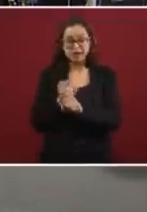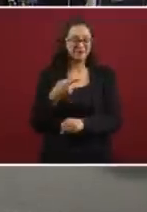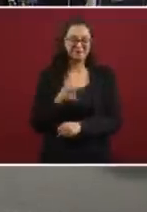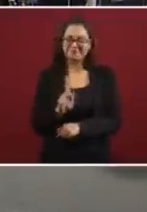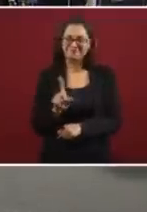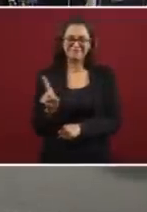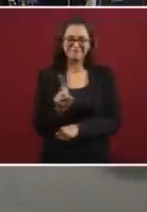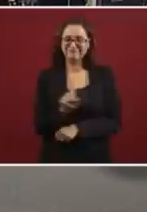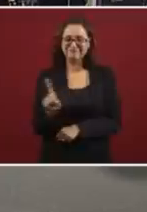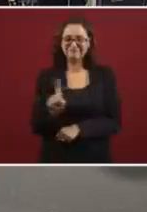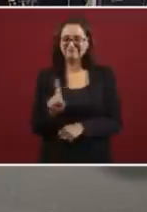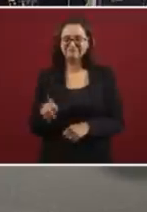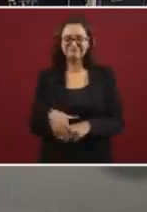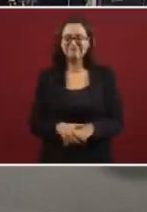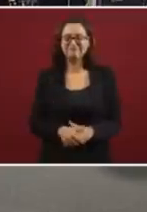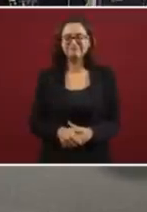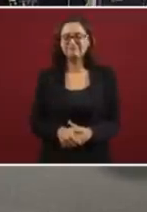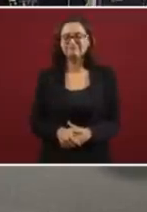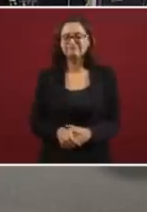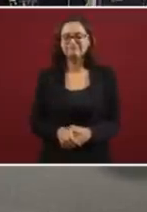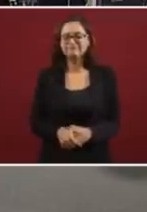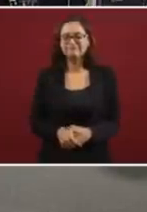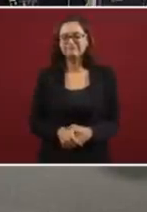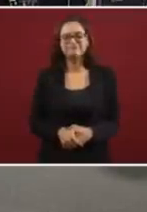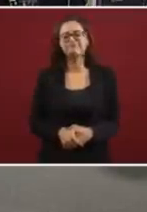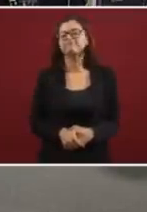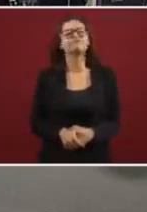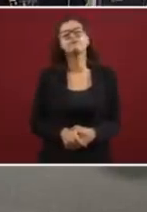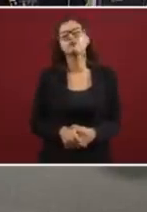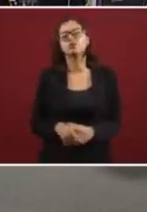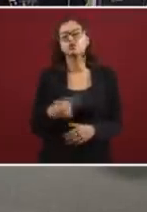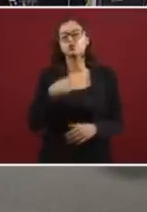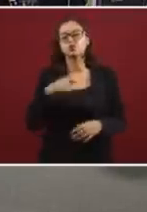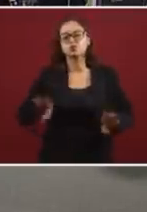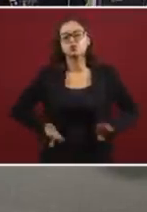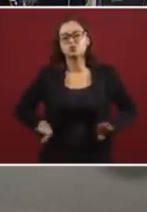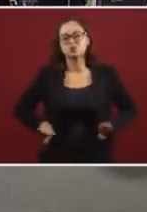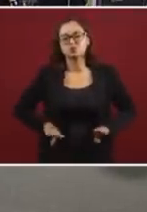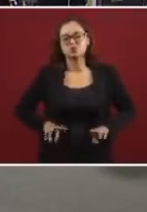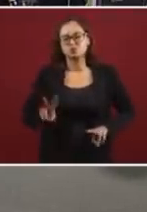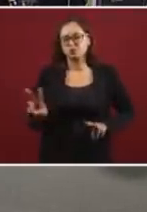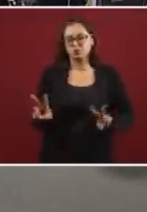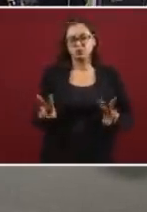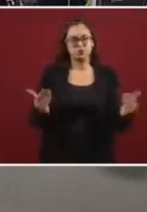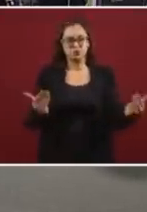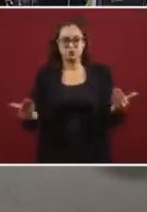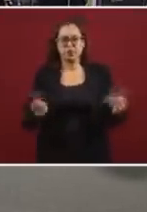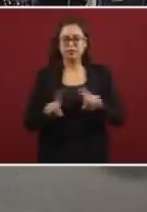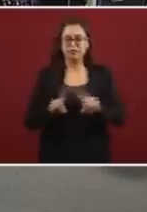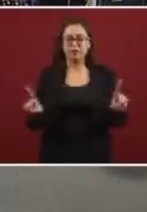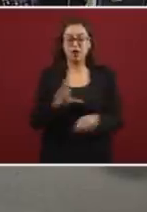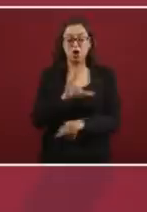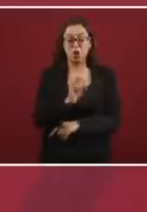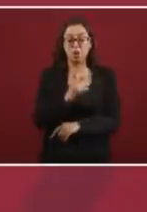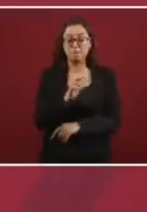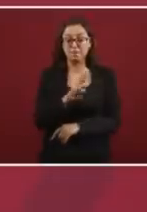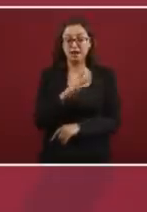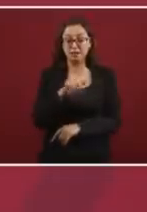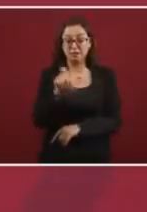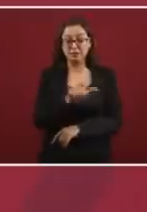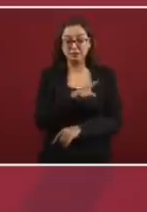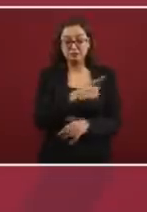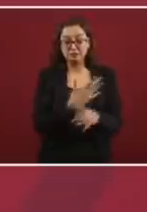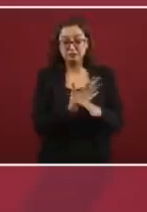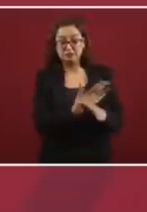no este no no veo la misma actitud caso de la coparmex lo veo